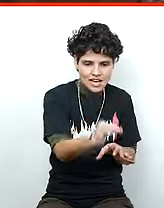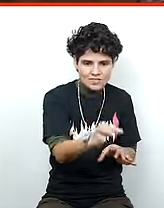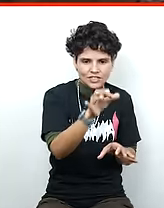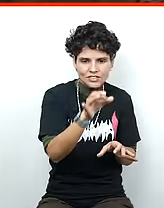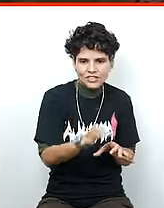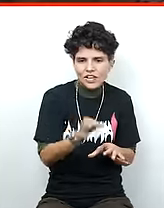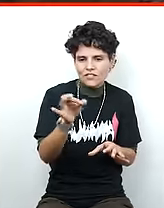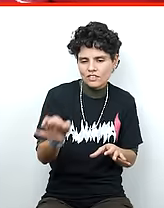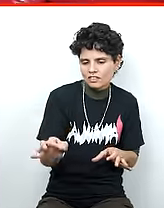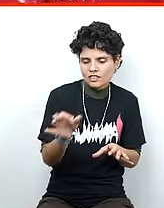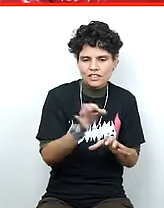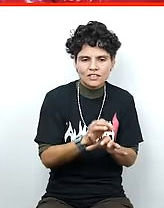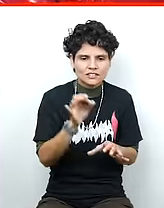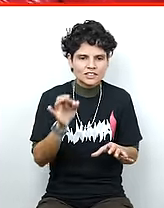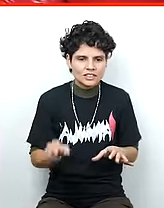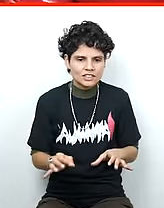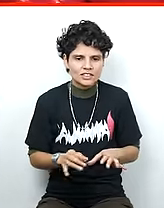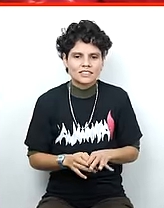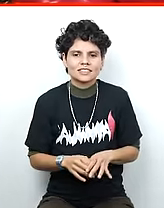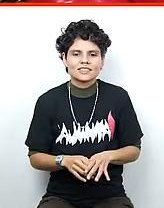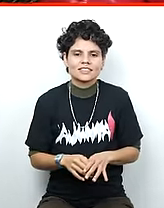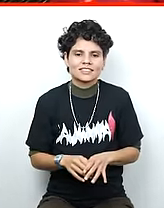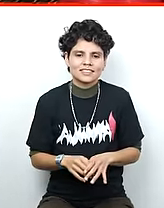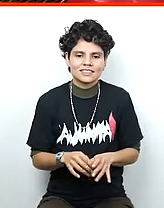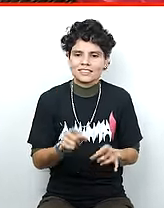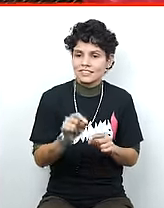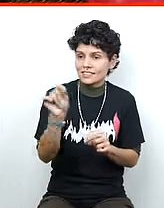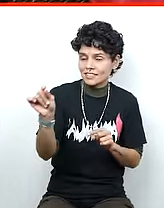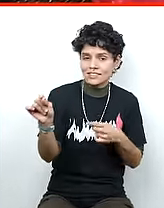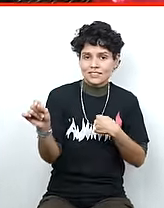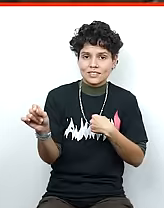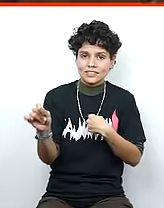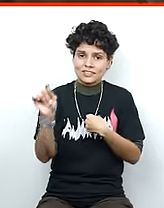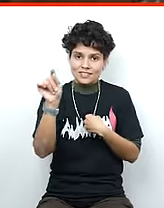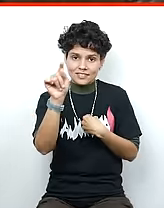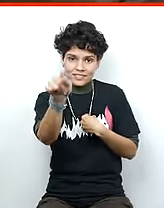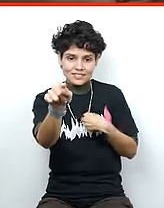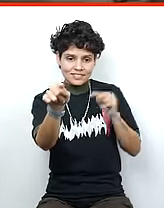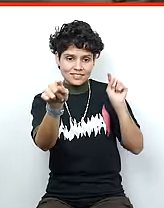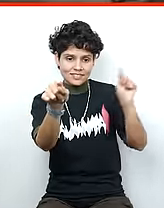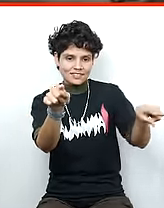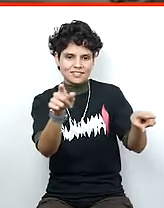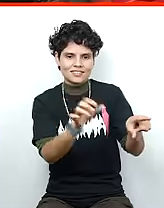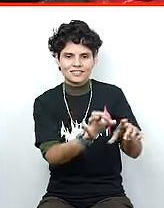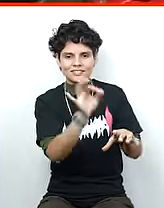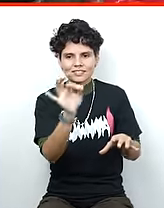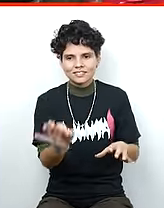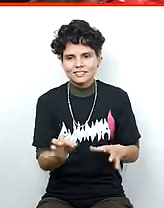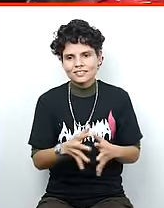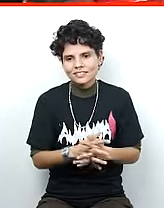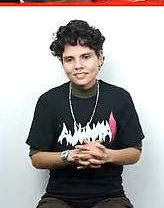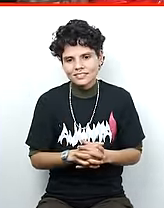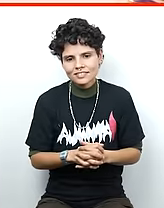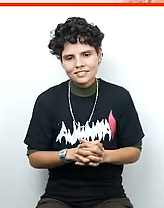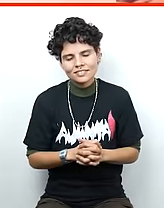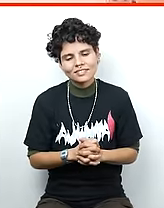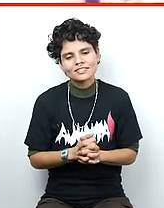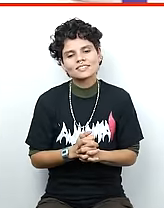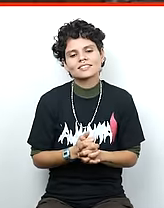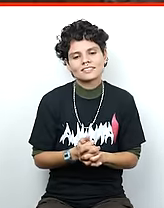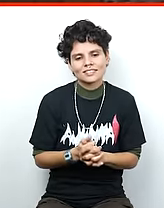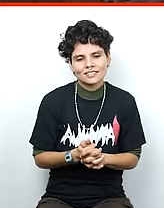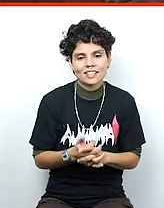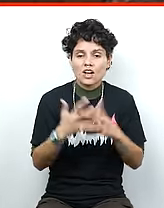ficha como acá, JC Liano y... JC Liano. Ahí está Ate Niana. Estamos todos